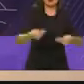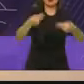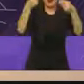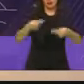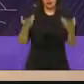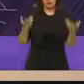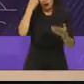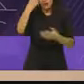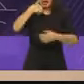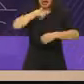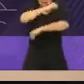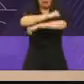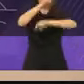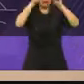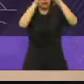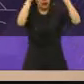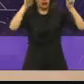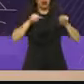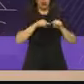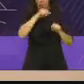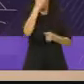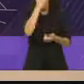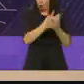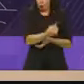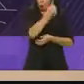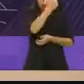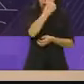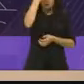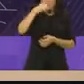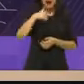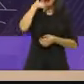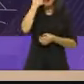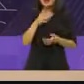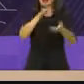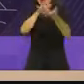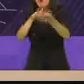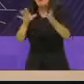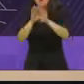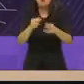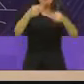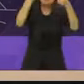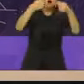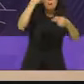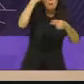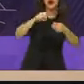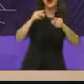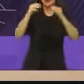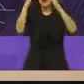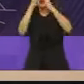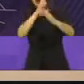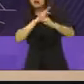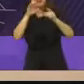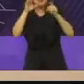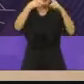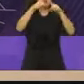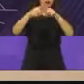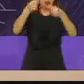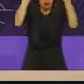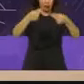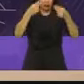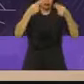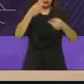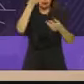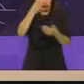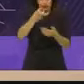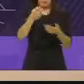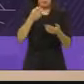los negocios, una sola ventanilla para el desarrollo inmobiliario. Seis, vamos a apoyar la economía social, la